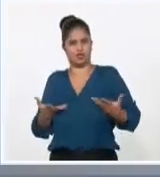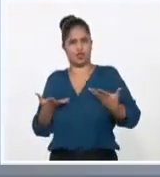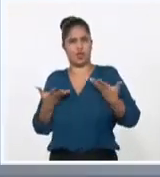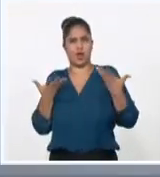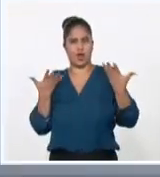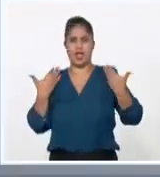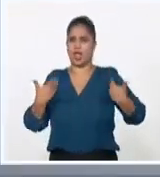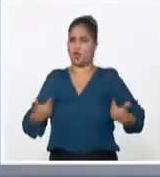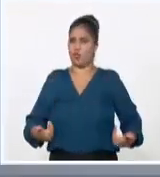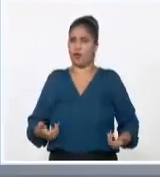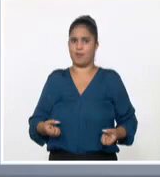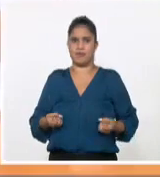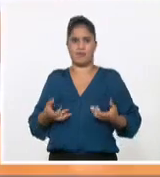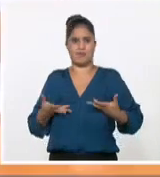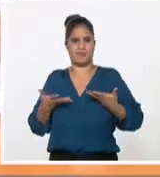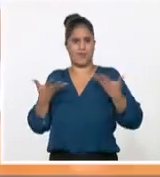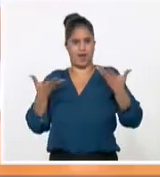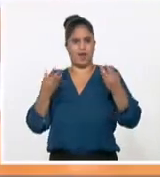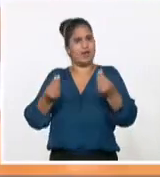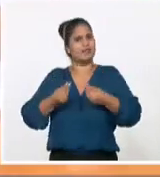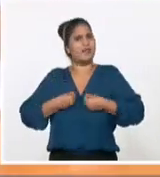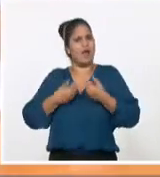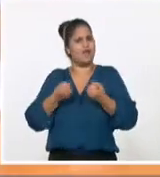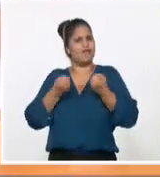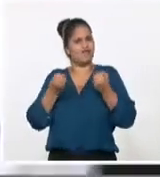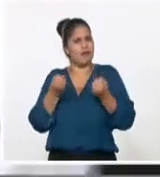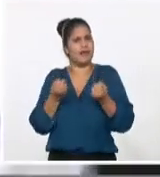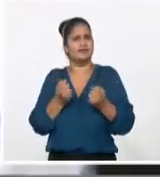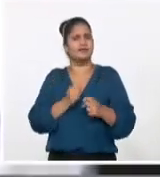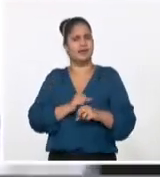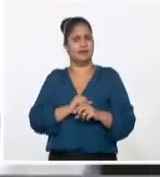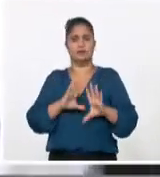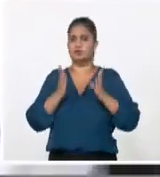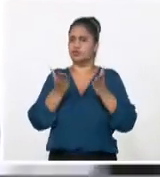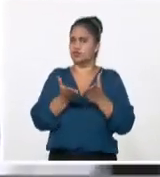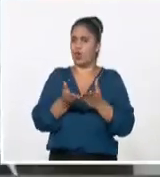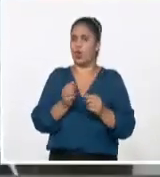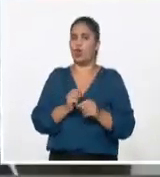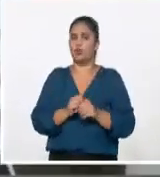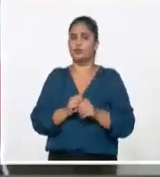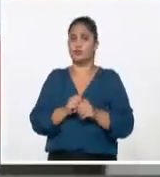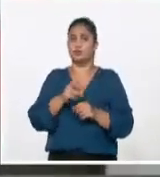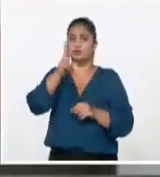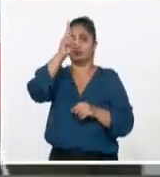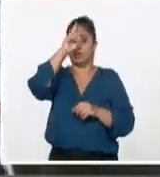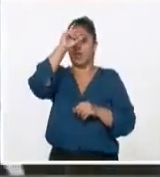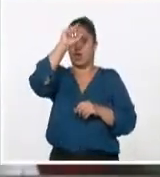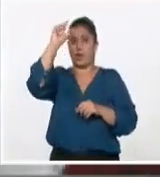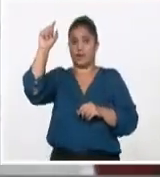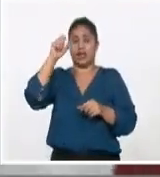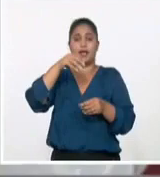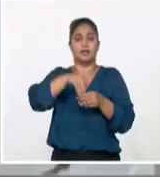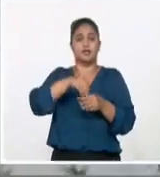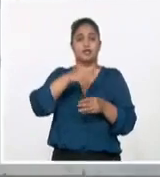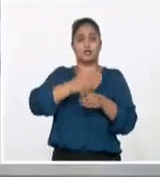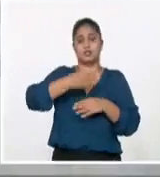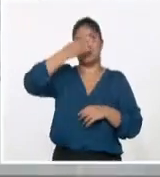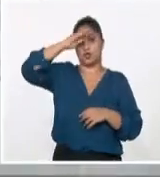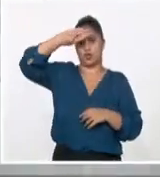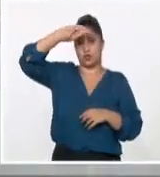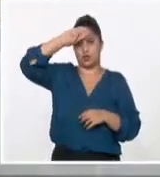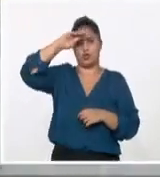clínico. Actualmente en el Hospital Provincial Saturnino Lora de Santiago de Cuba se realiza la vacunación de